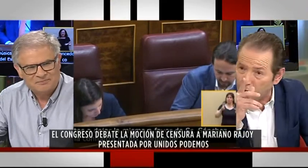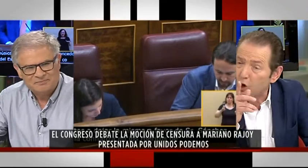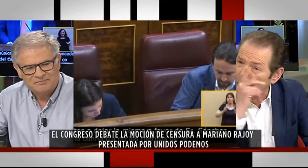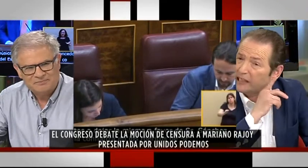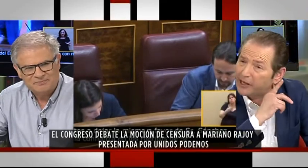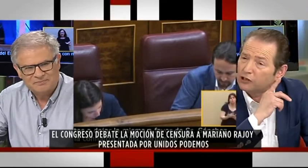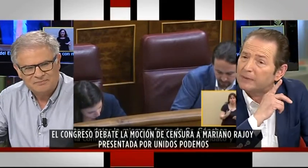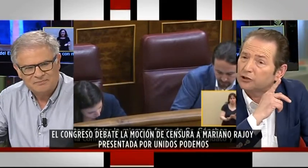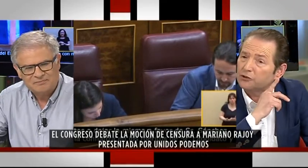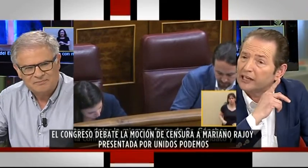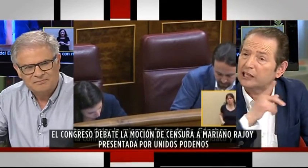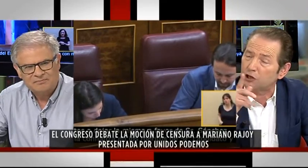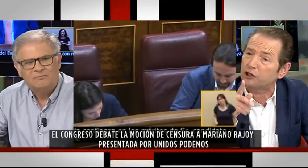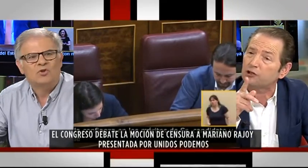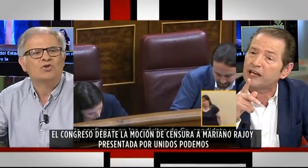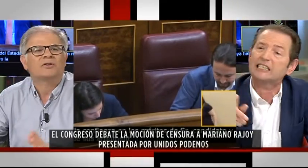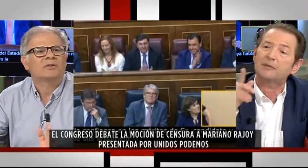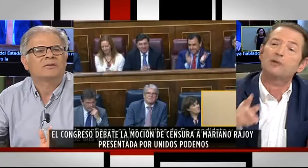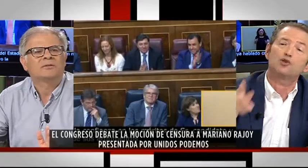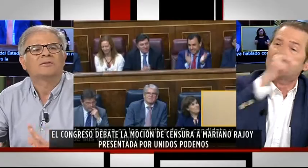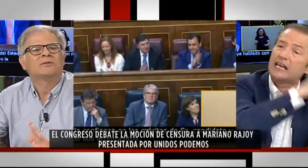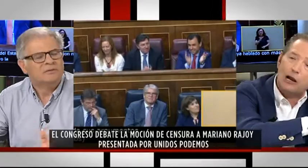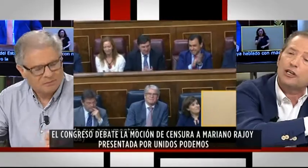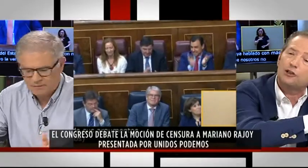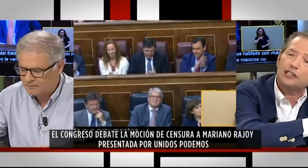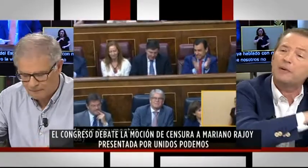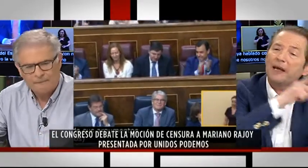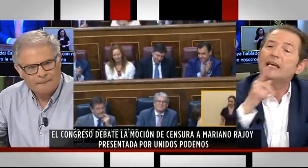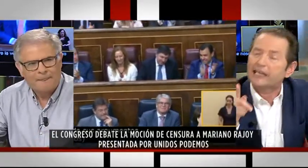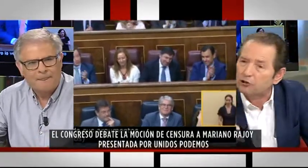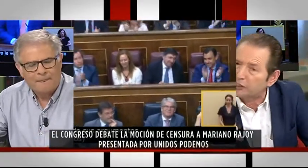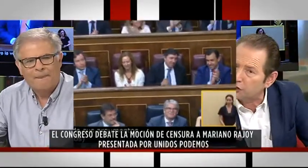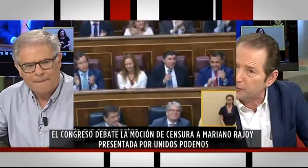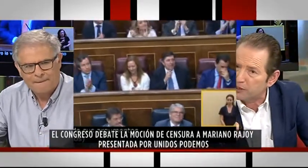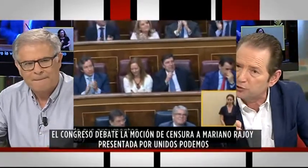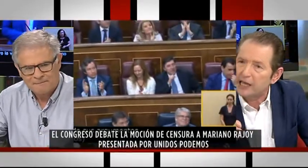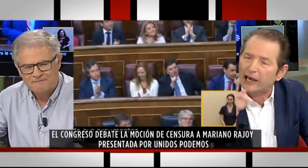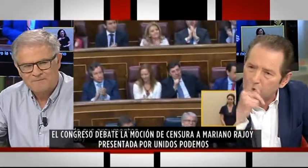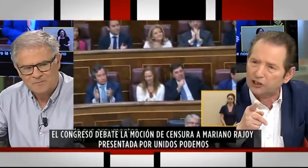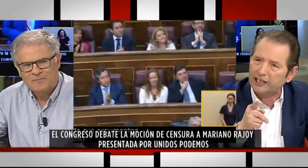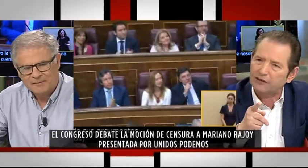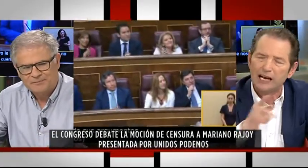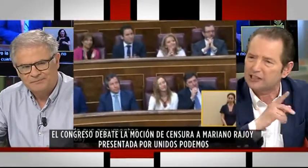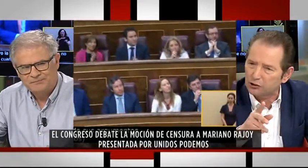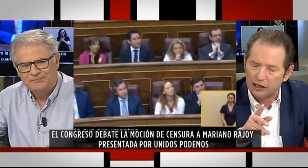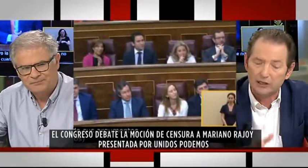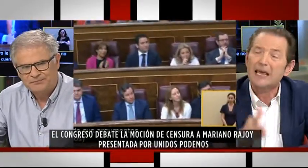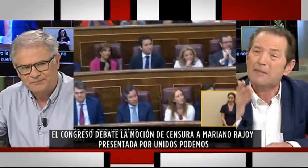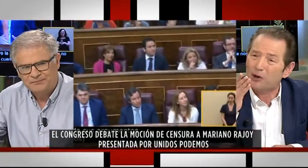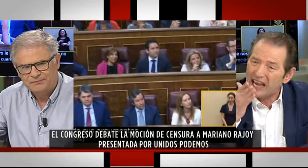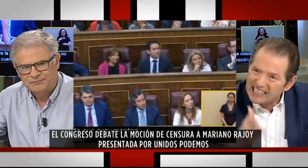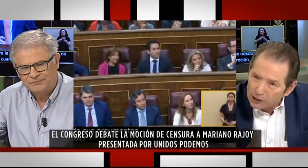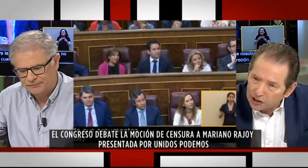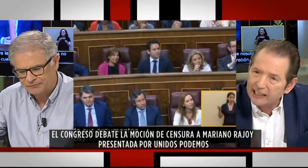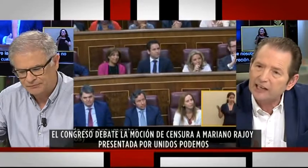cuidado lo hay también con el partido socialista los auditorio socialistas se parece mucho más a los electores del pp que a los electores de podemos hay un corte generacional sin duda alguna